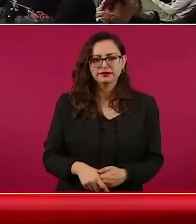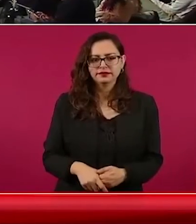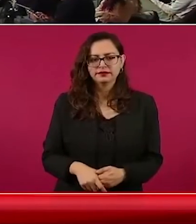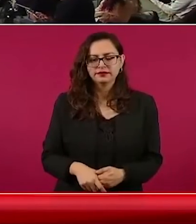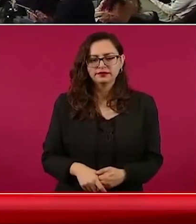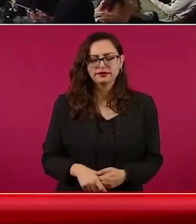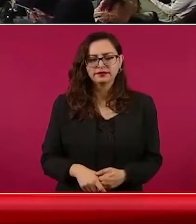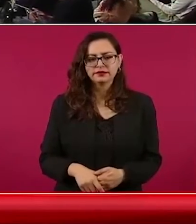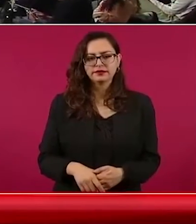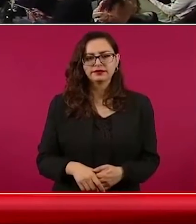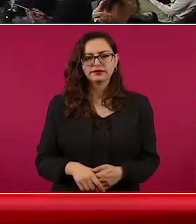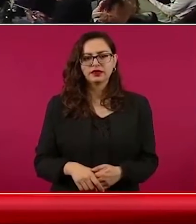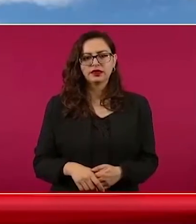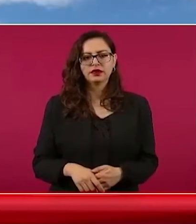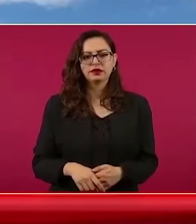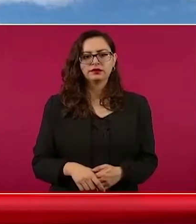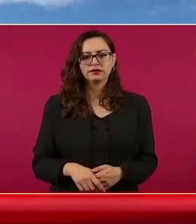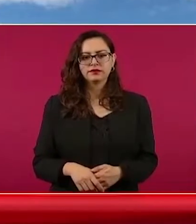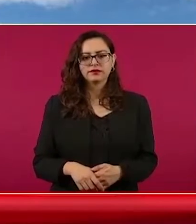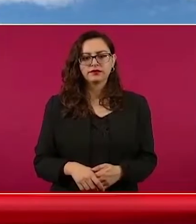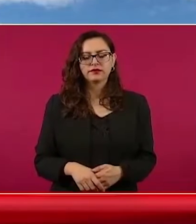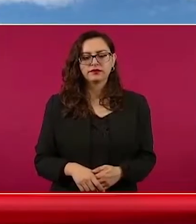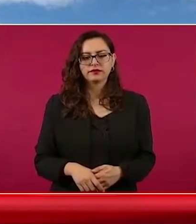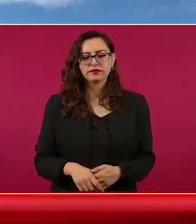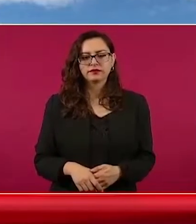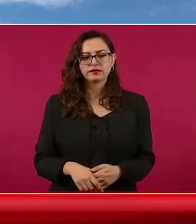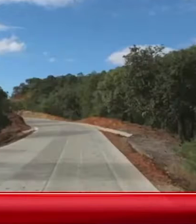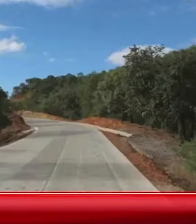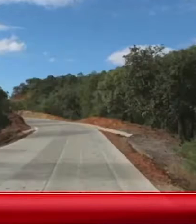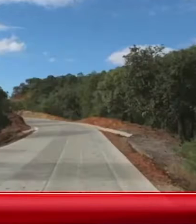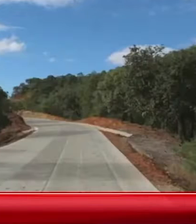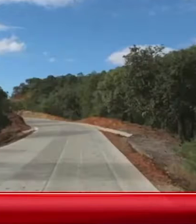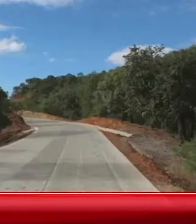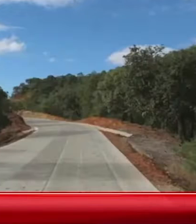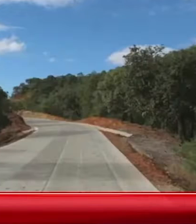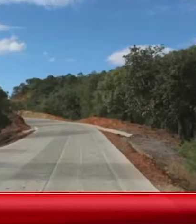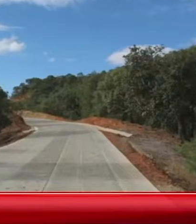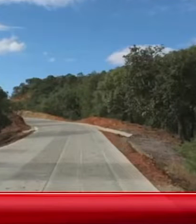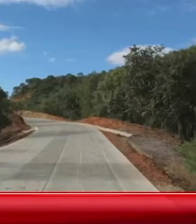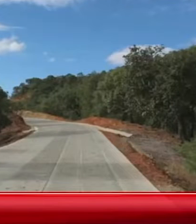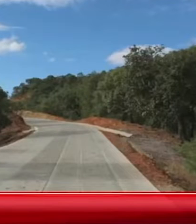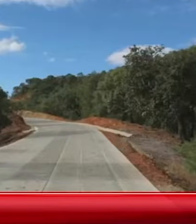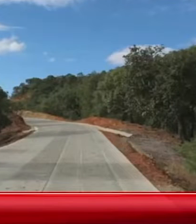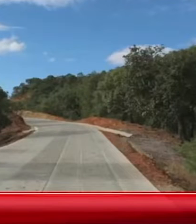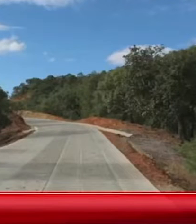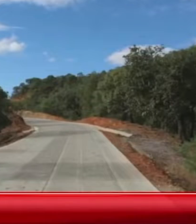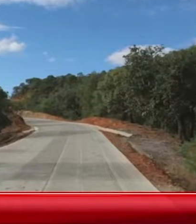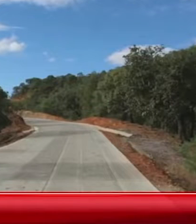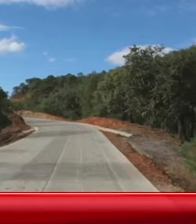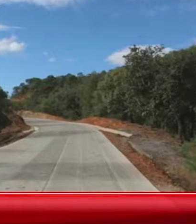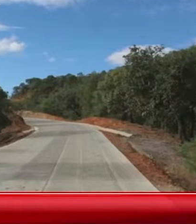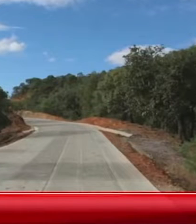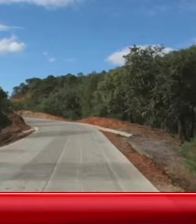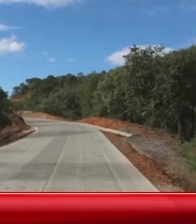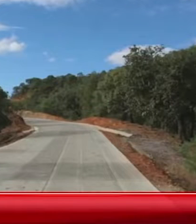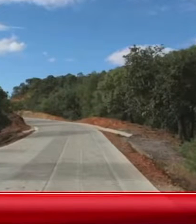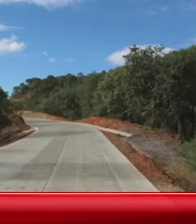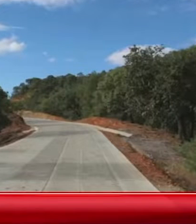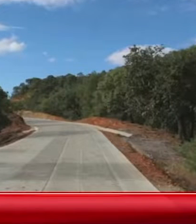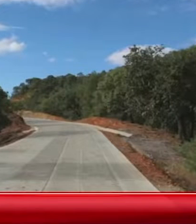La inversión queda en los pueblos, se reactiva la economía regional.